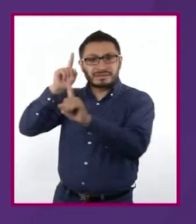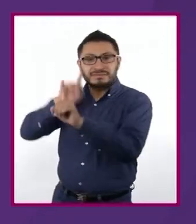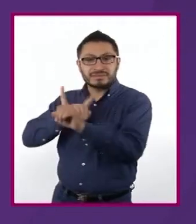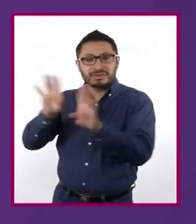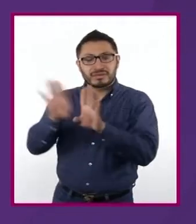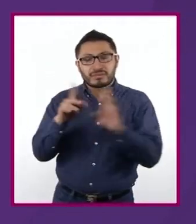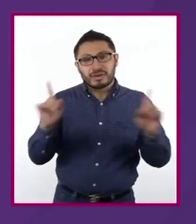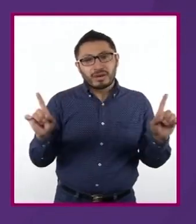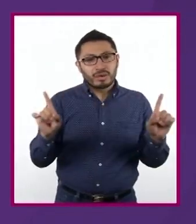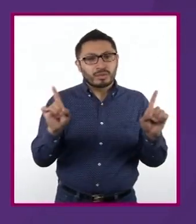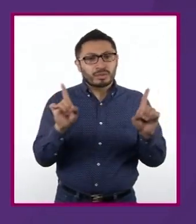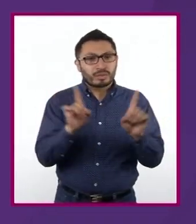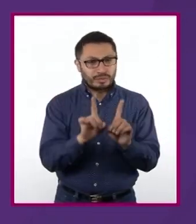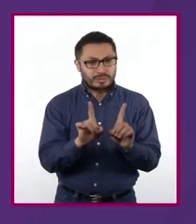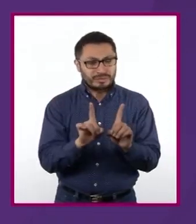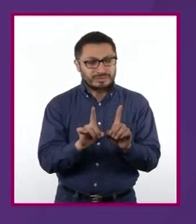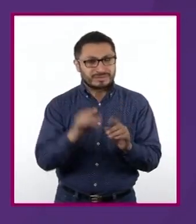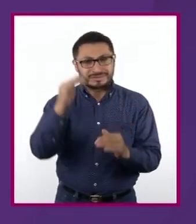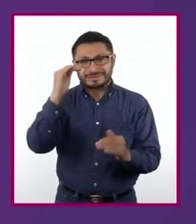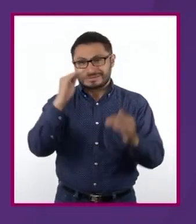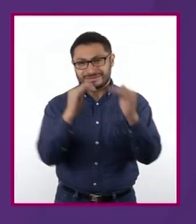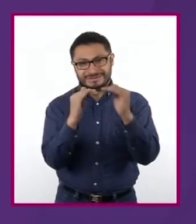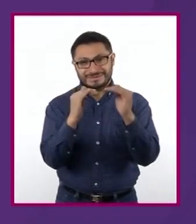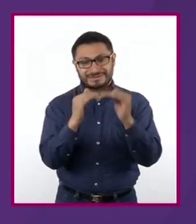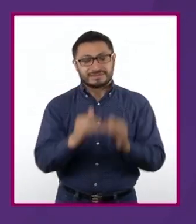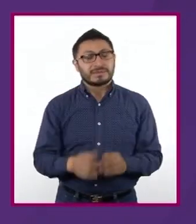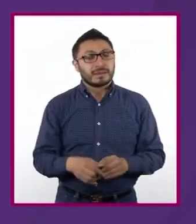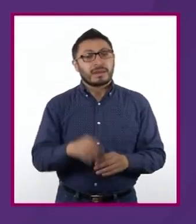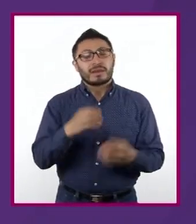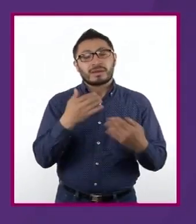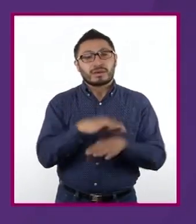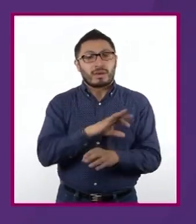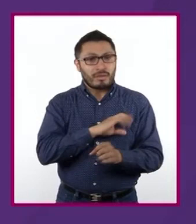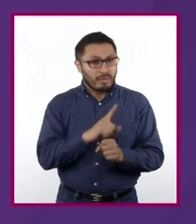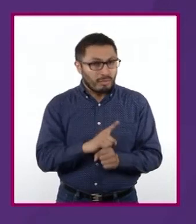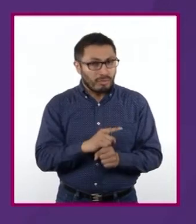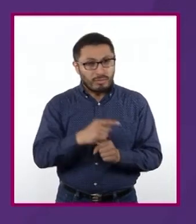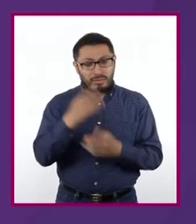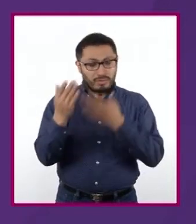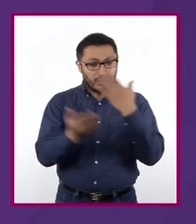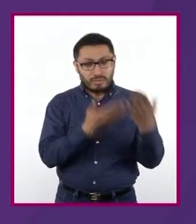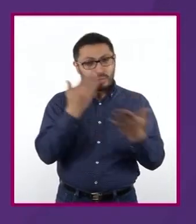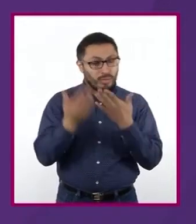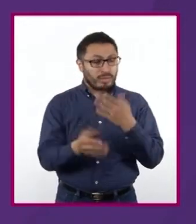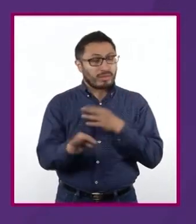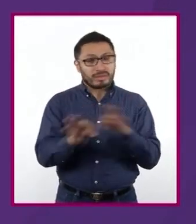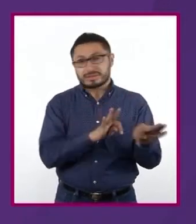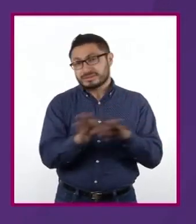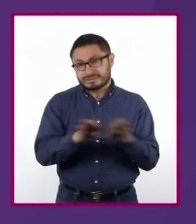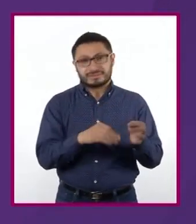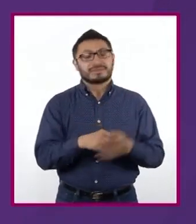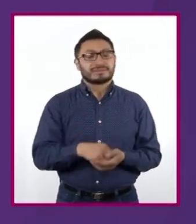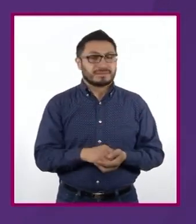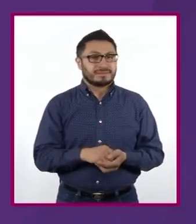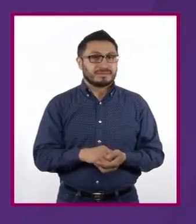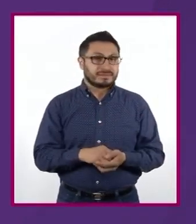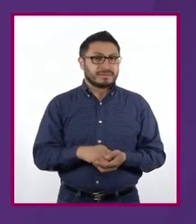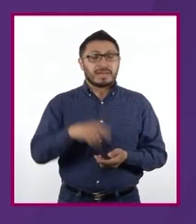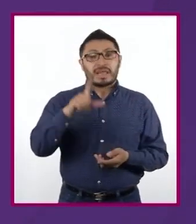está reduciendo en cuanto a oportunidades para estudiar y trabajar.